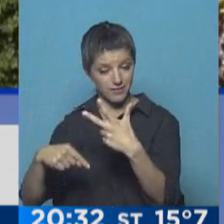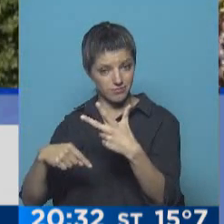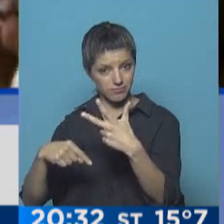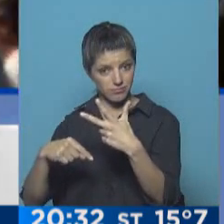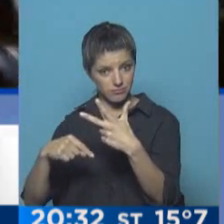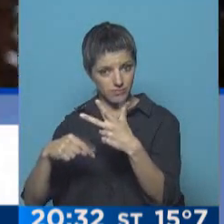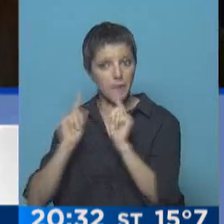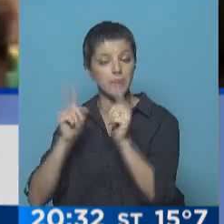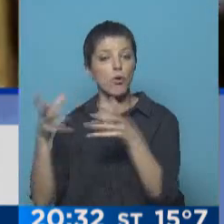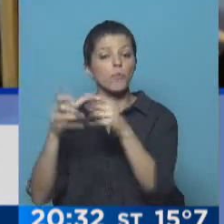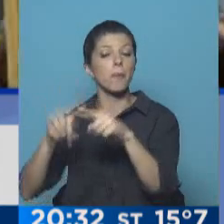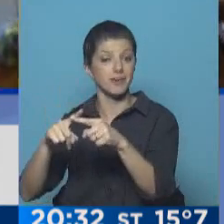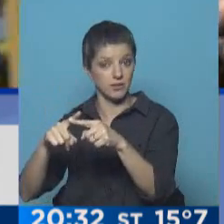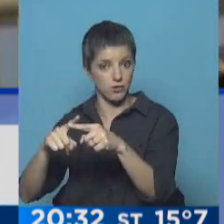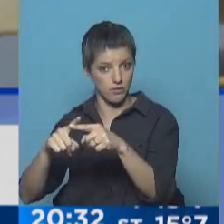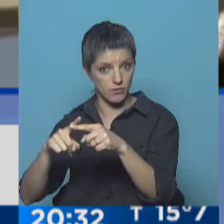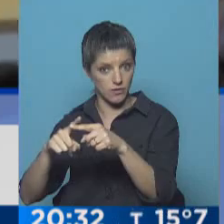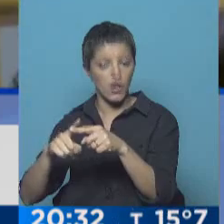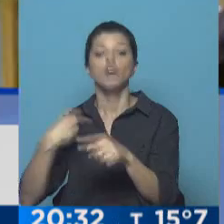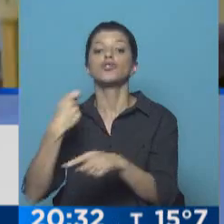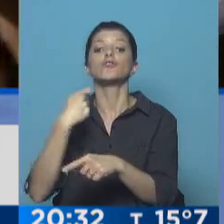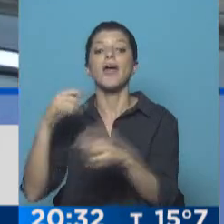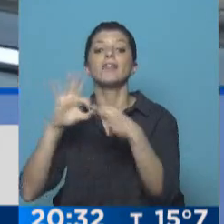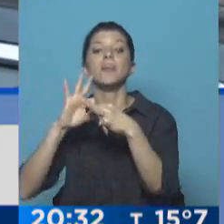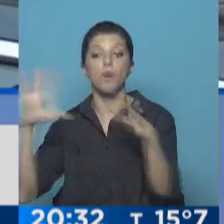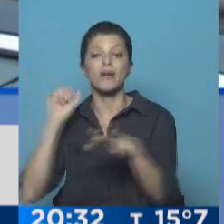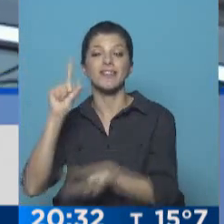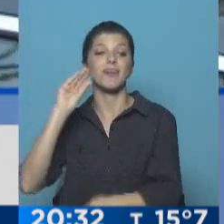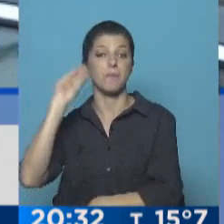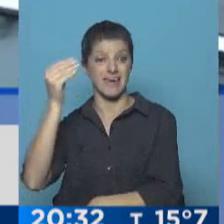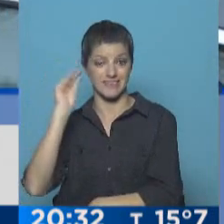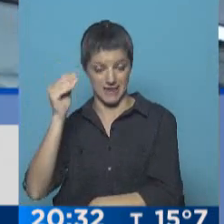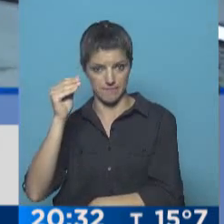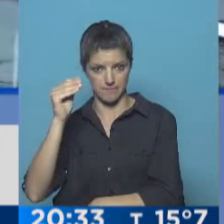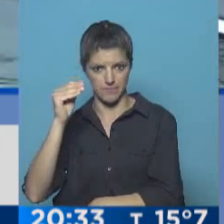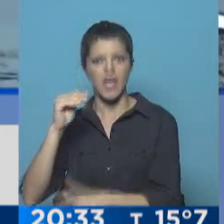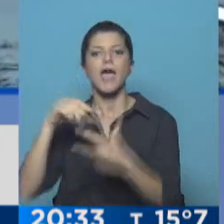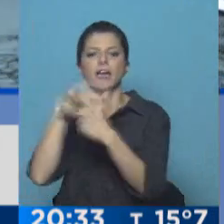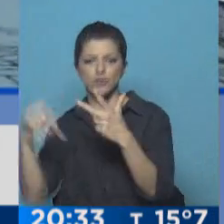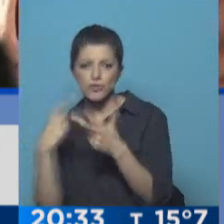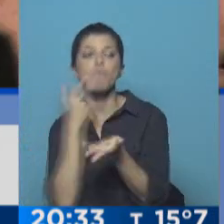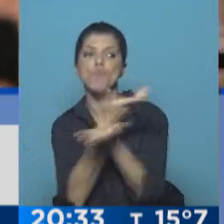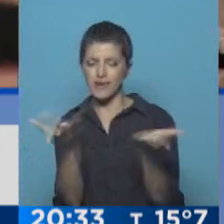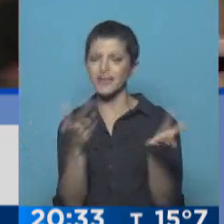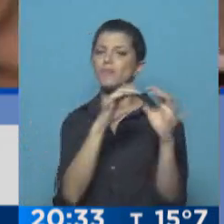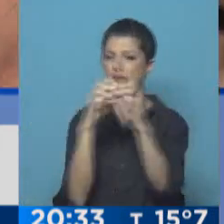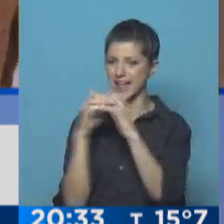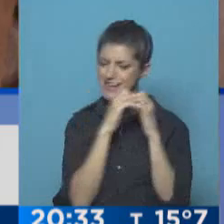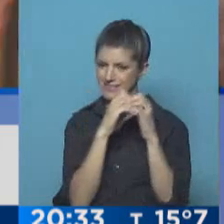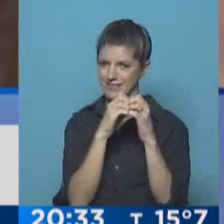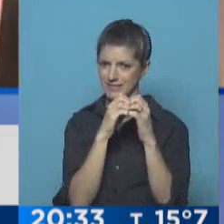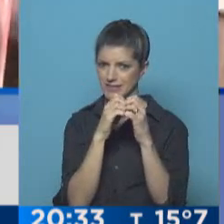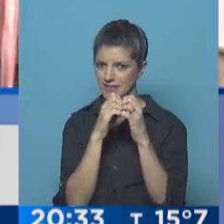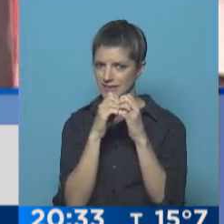Los tres pertenecen al mismo partido, el Partido Socialdemócrata del Brasil. Esto marca una crisis institucional cuando el